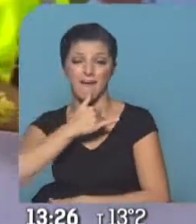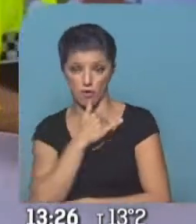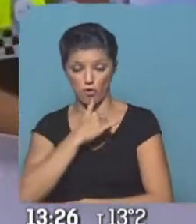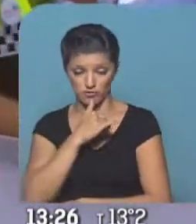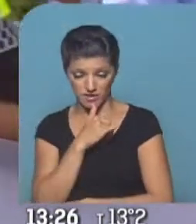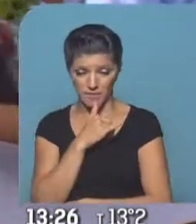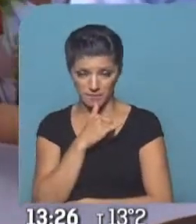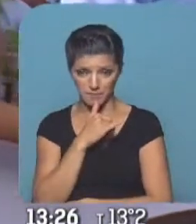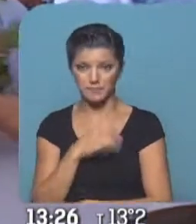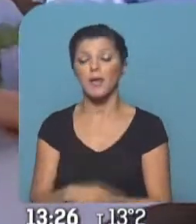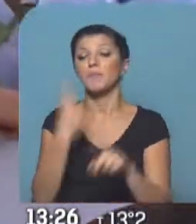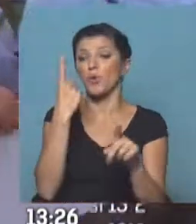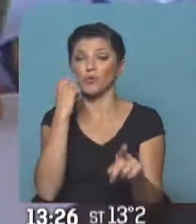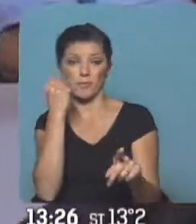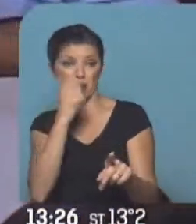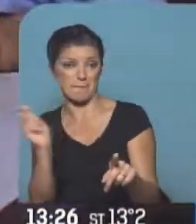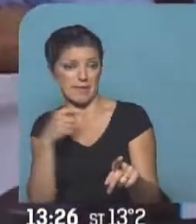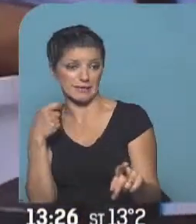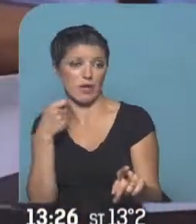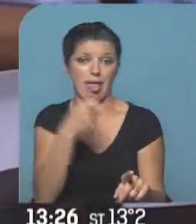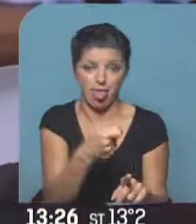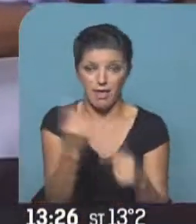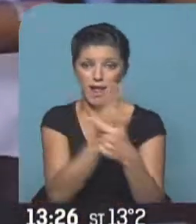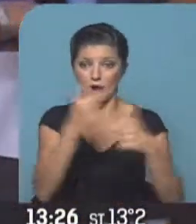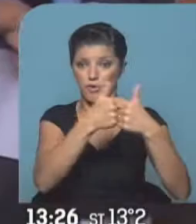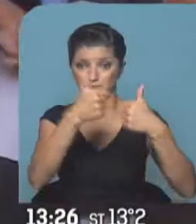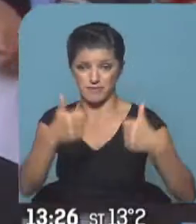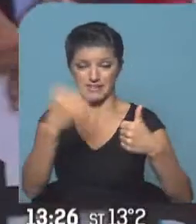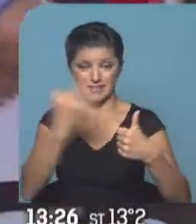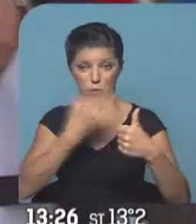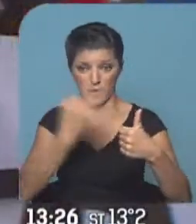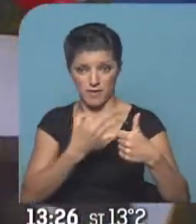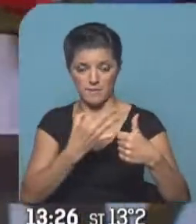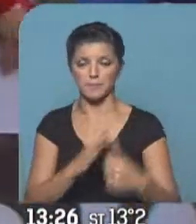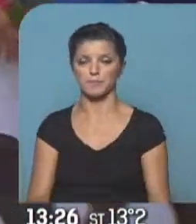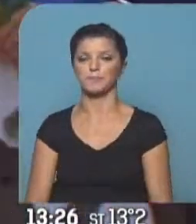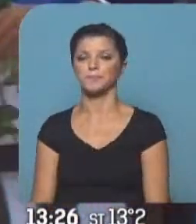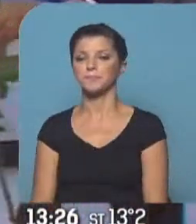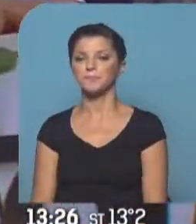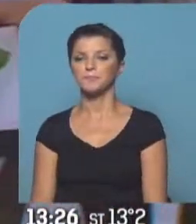es que con una espada quiso atacar este hombre ayer a los guardias del palacio de página